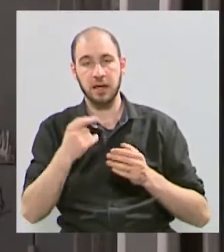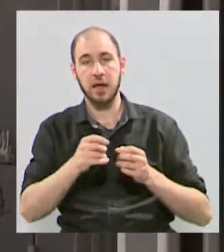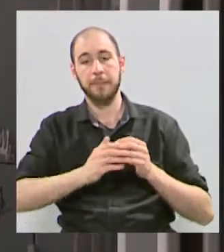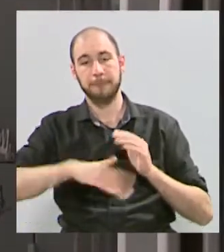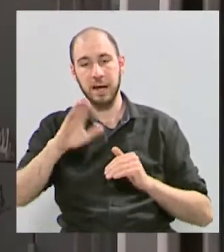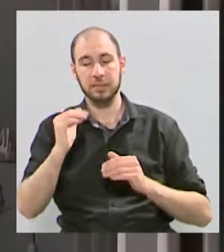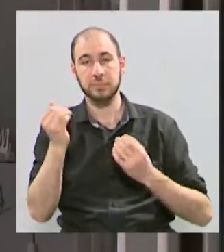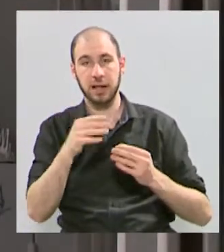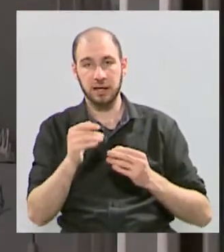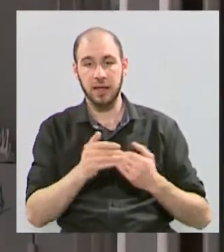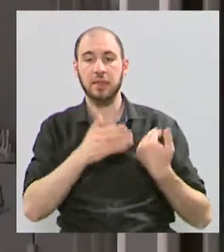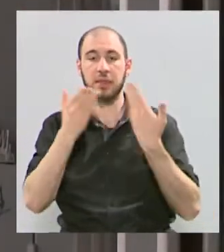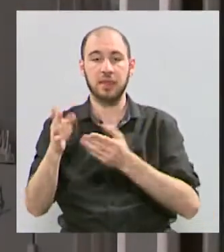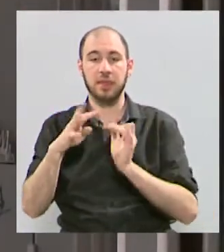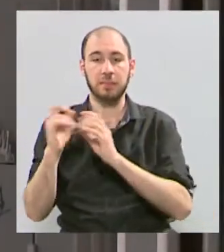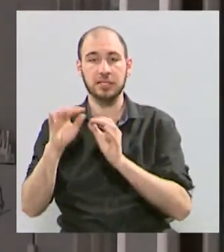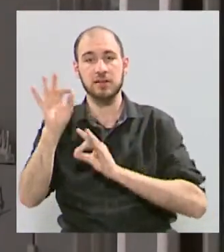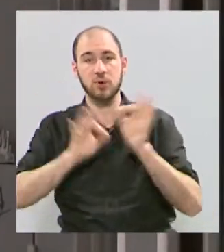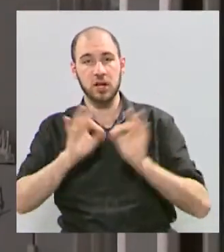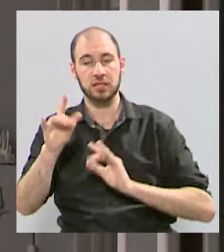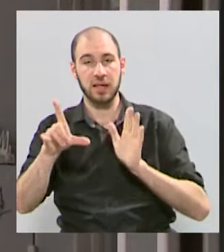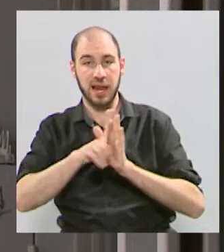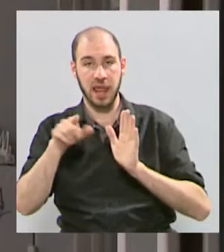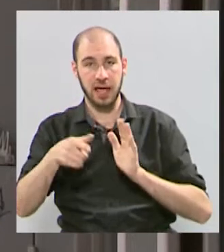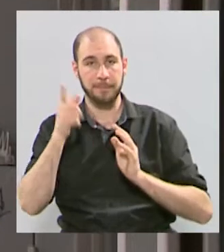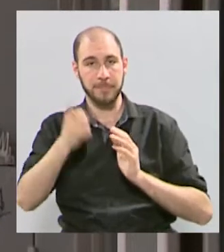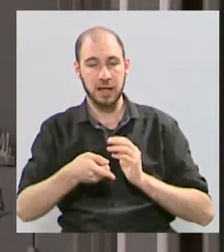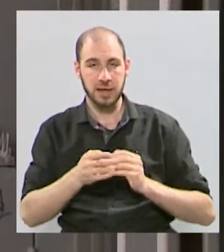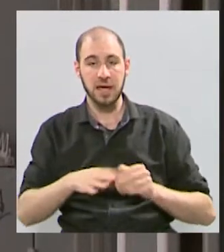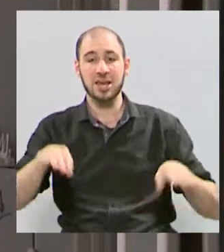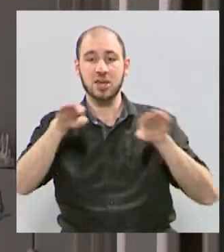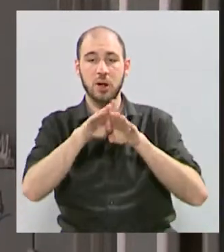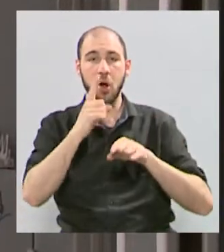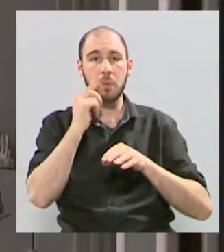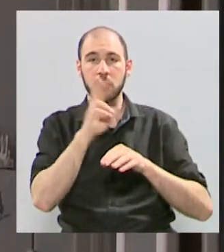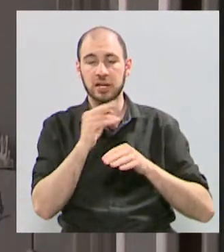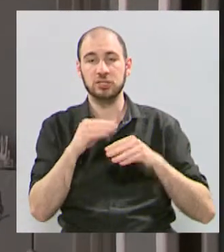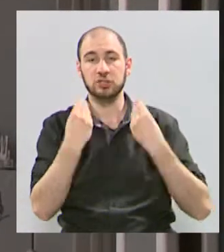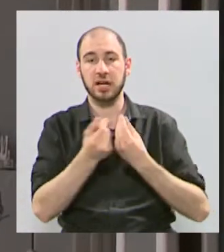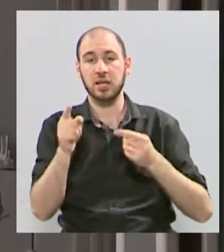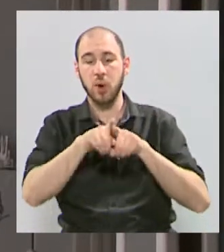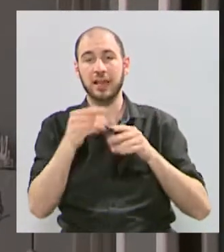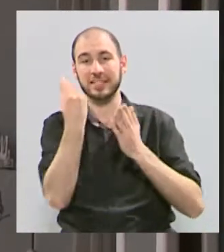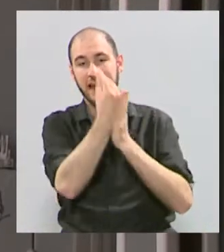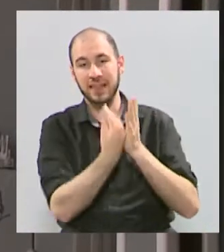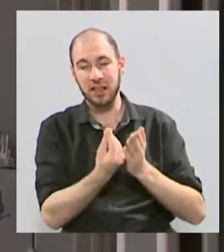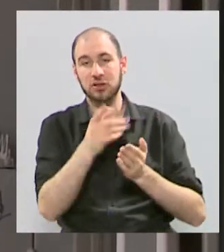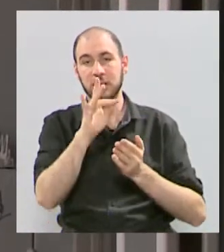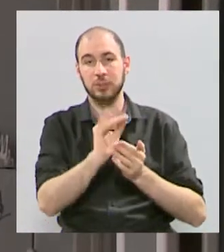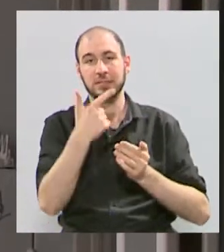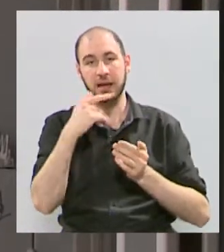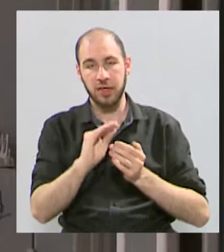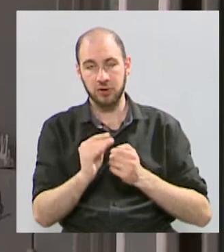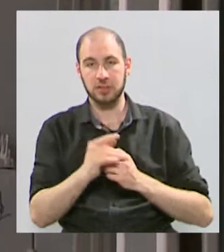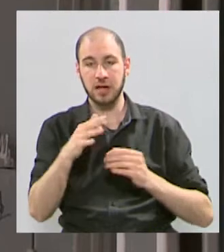mayoría para poder llevar al recinto el proyecto de ley que busca lograr paridad de género en las listas de candidatos a legisladores y